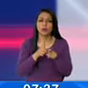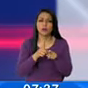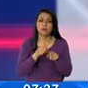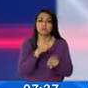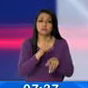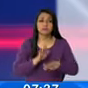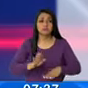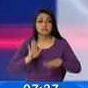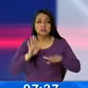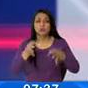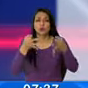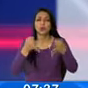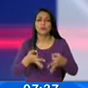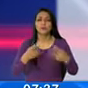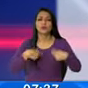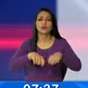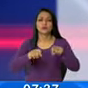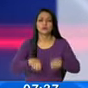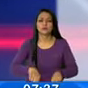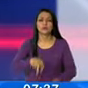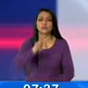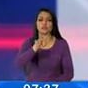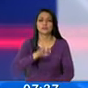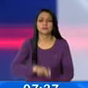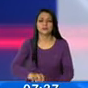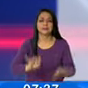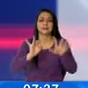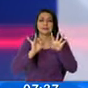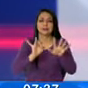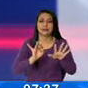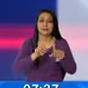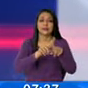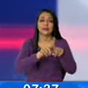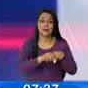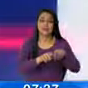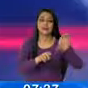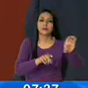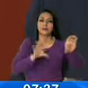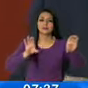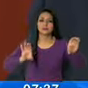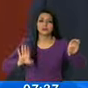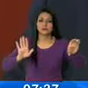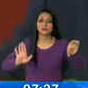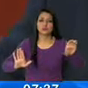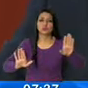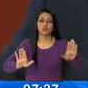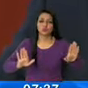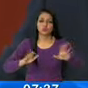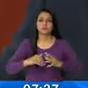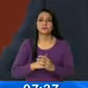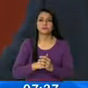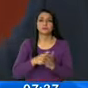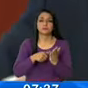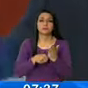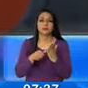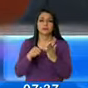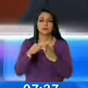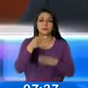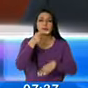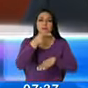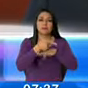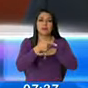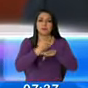compromisos adquiridos en el contrato 2007 en la proporción que corresponda a cada GAD. El ministerio dispuso, ¿no es cierto?, que se